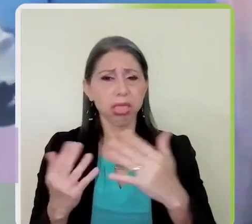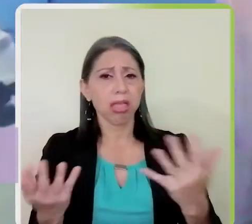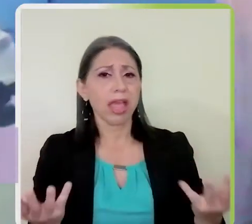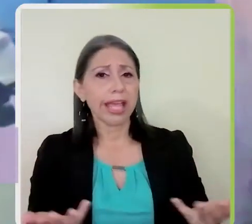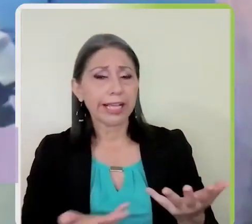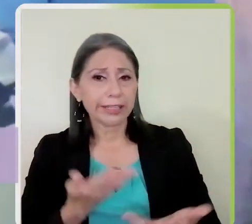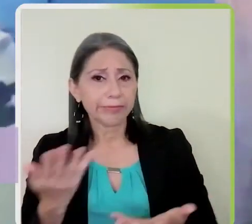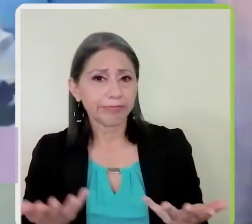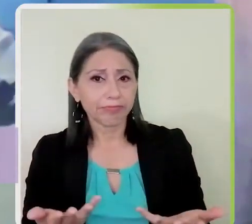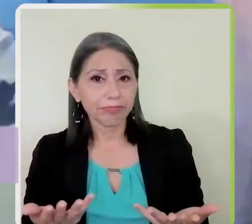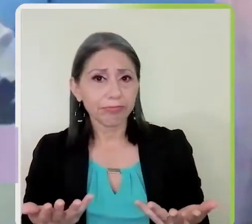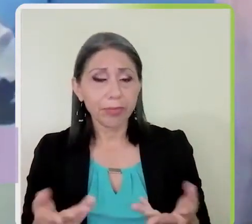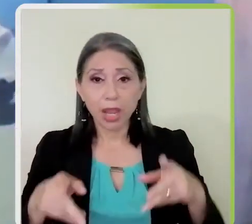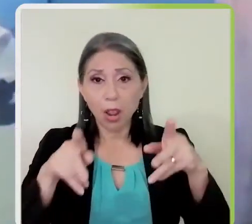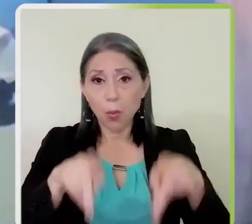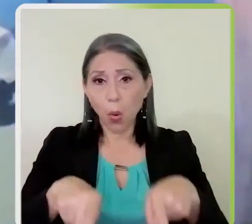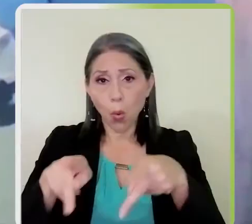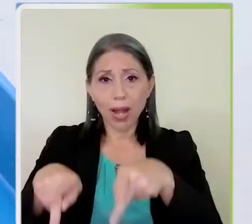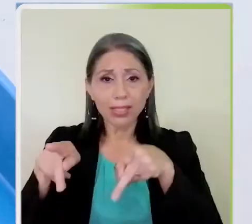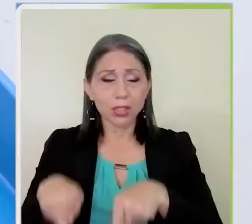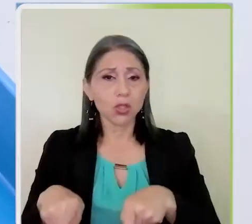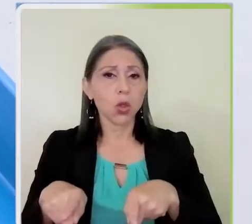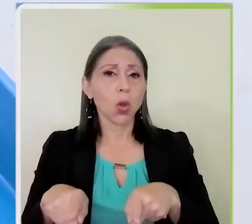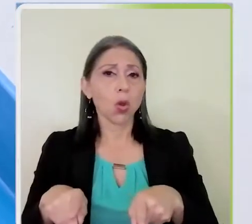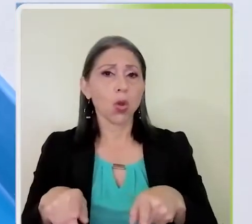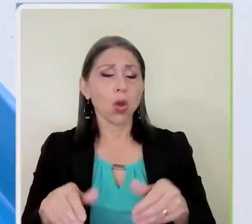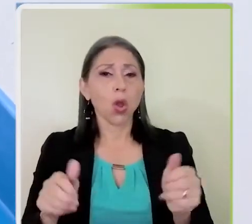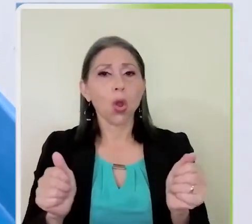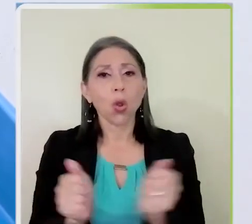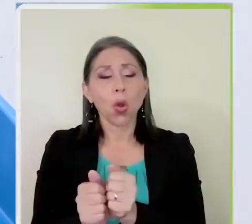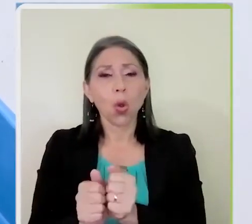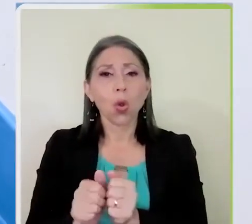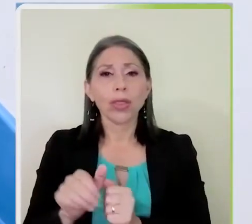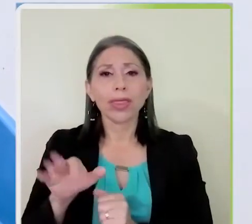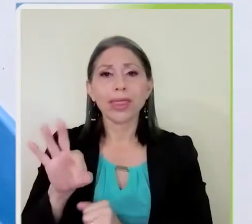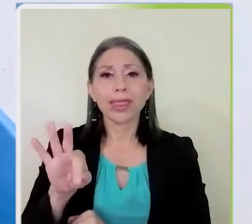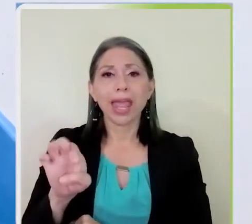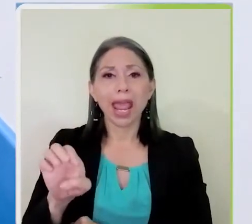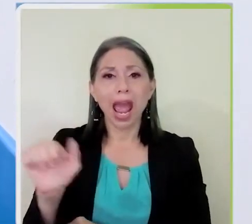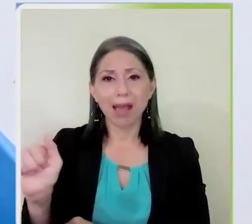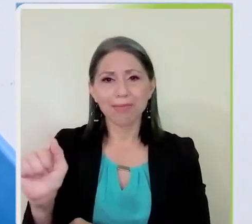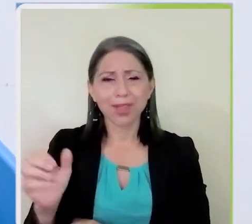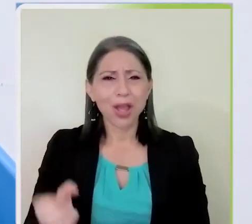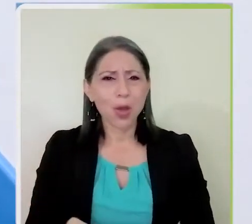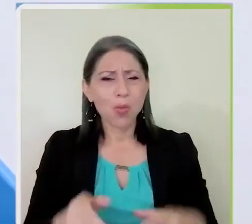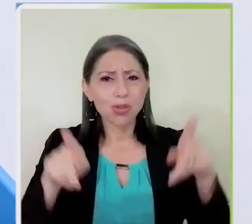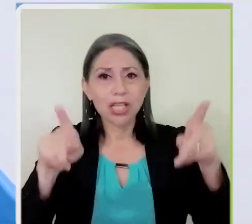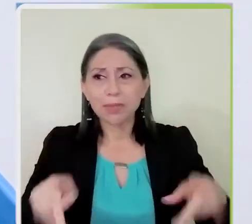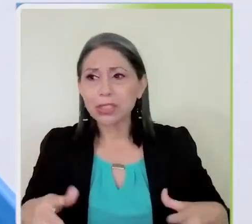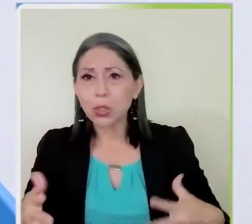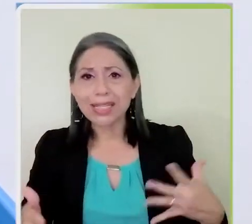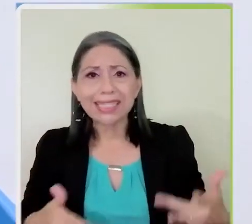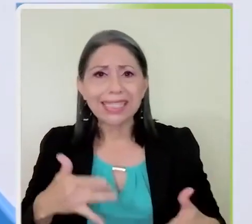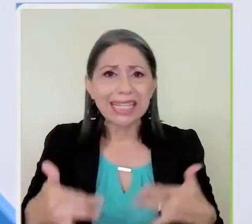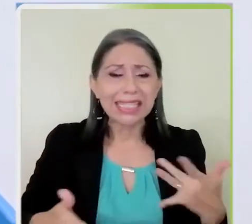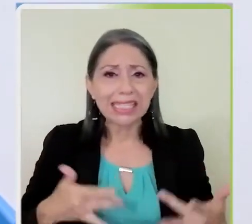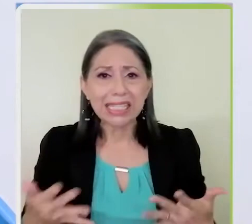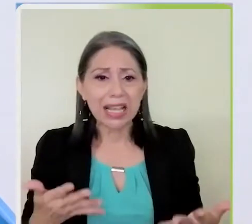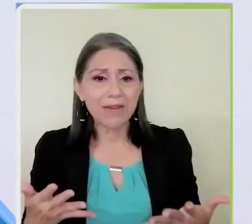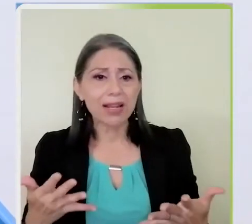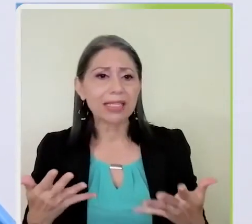como estabas comentando, la población con TEA, muchos llegan a ser hipersensibles,